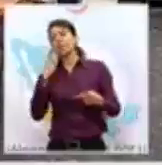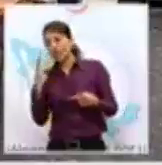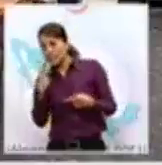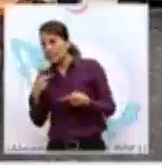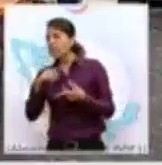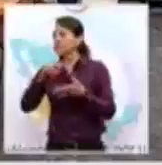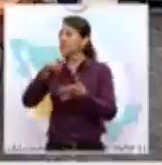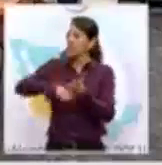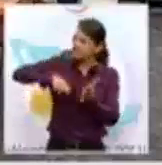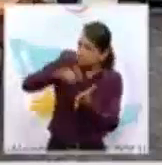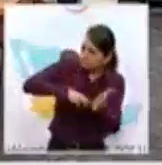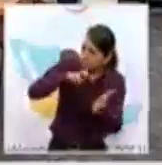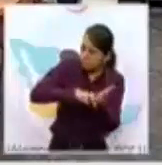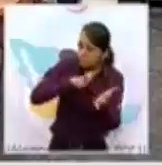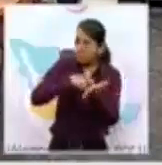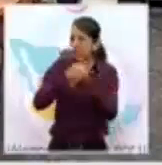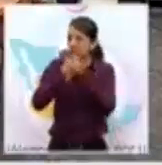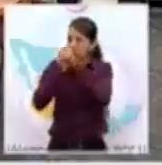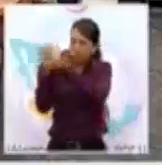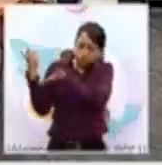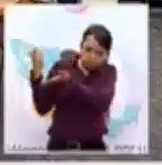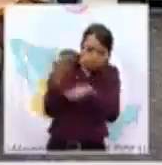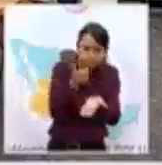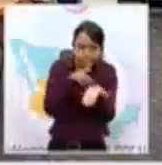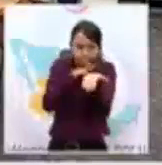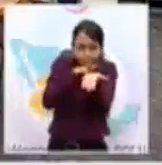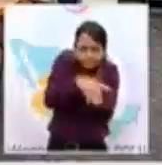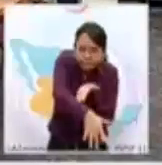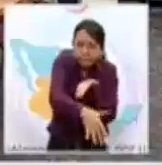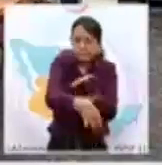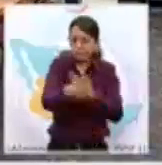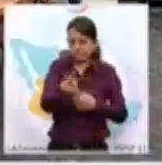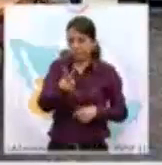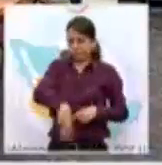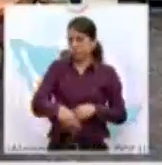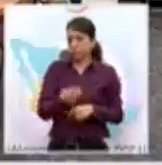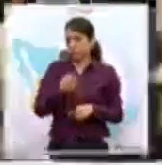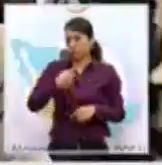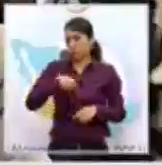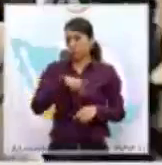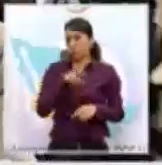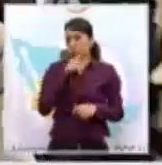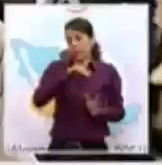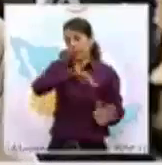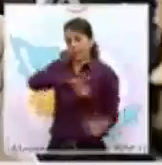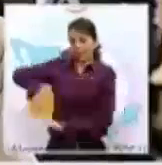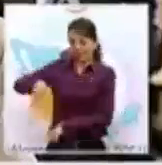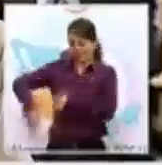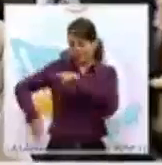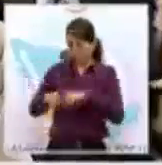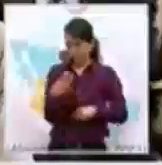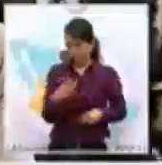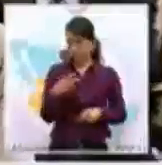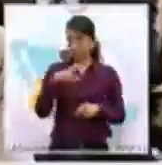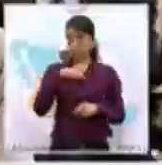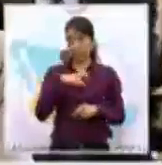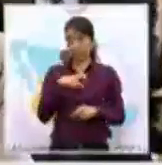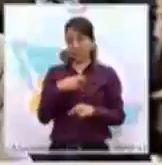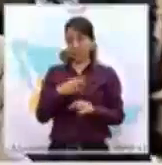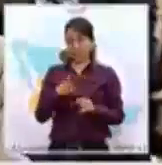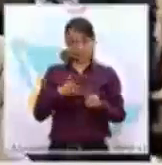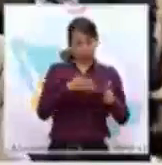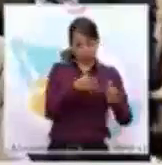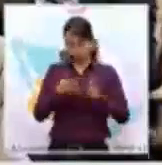de financiamiento, no podemos abstraernos de esto. Creo que hay dos ejes